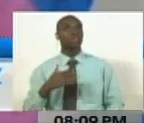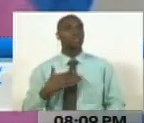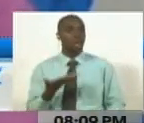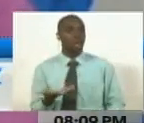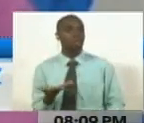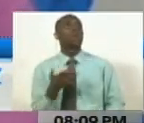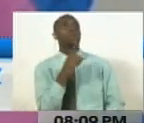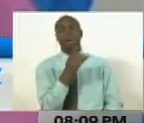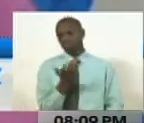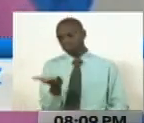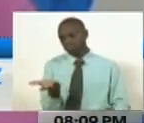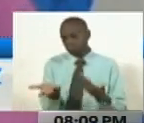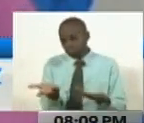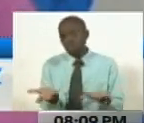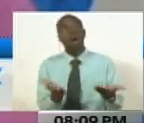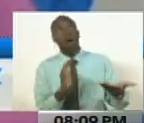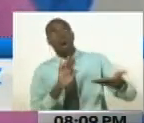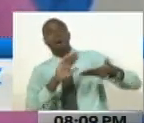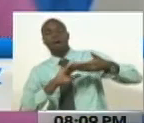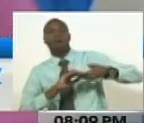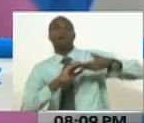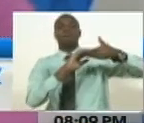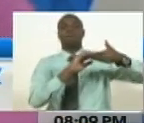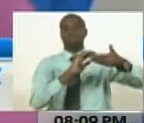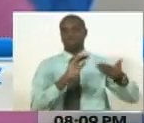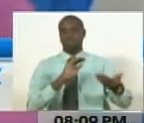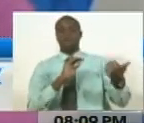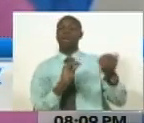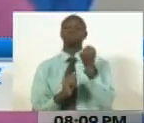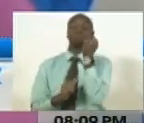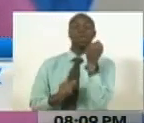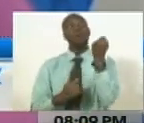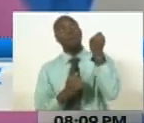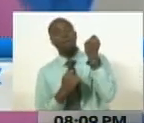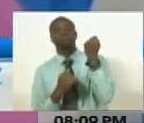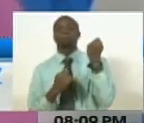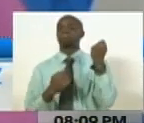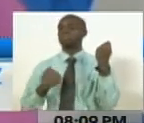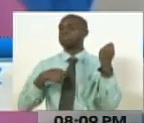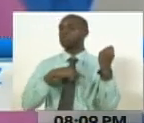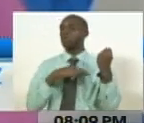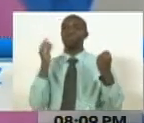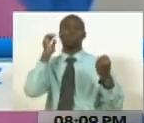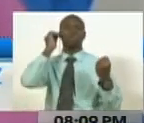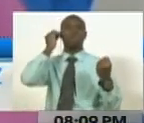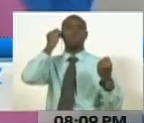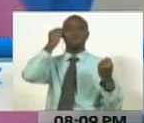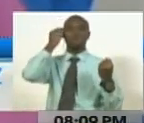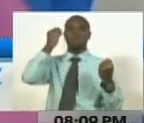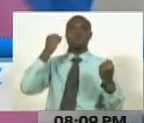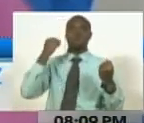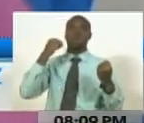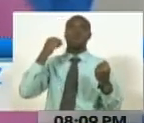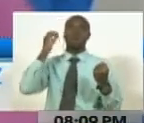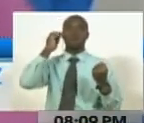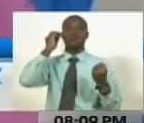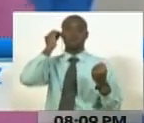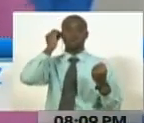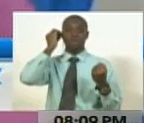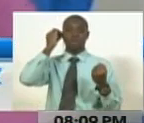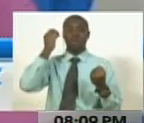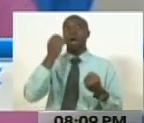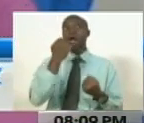la diplomacia, porque nosotros no vamos a torcerles, a